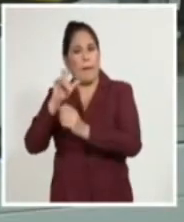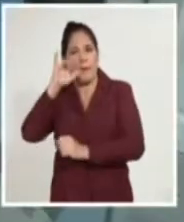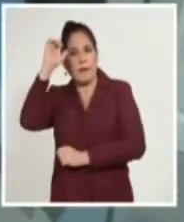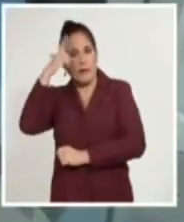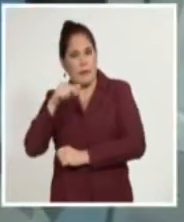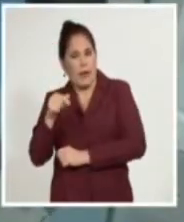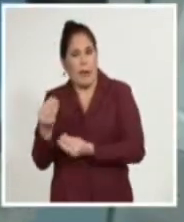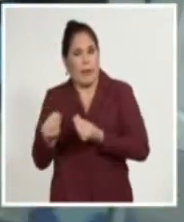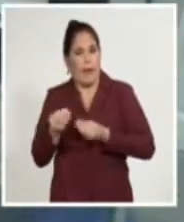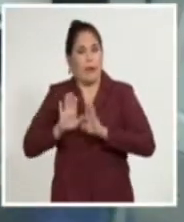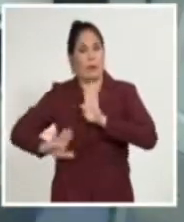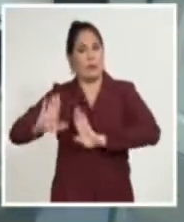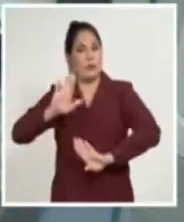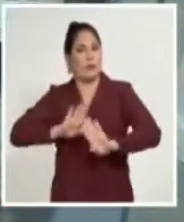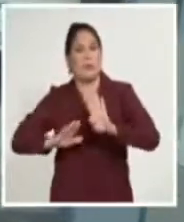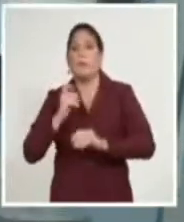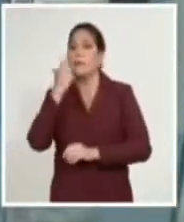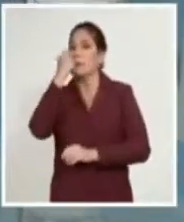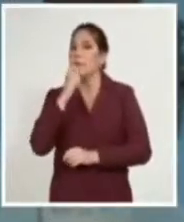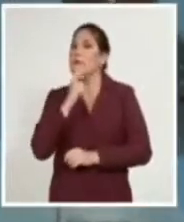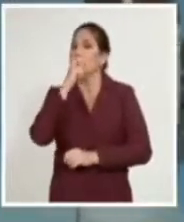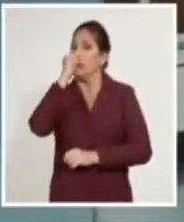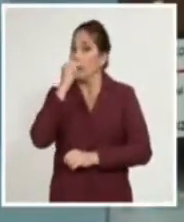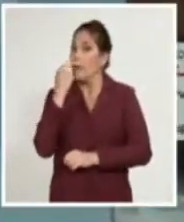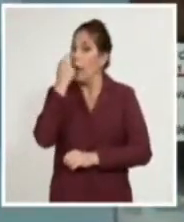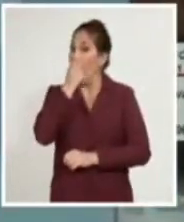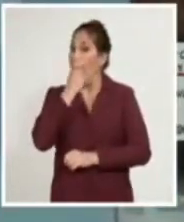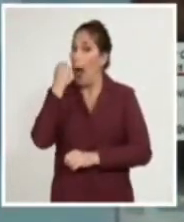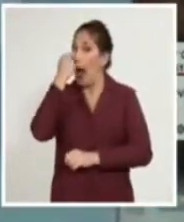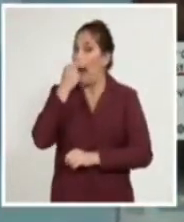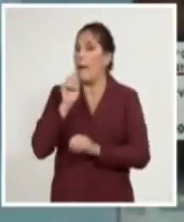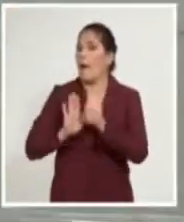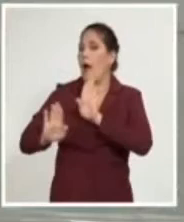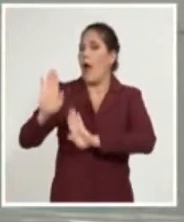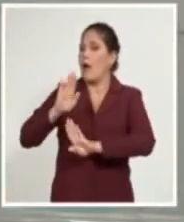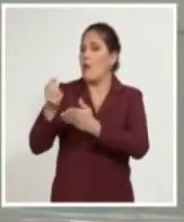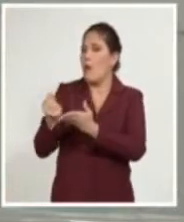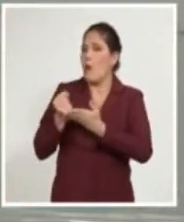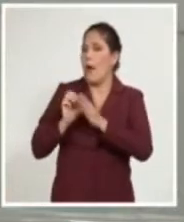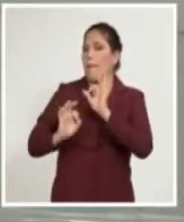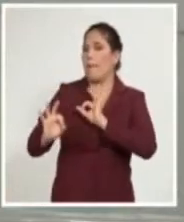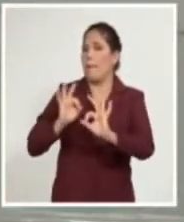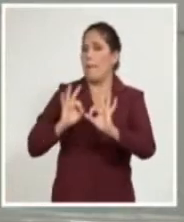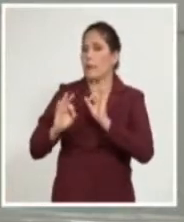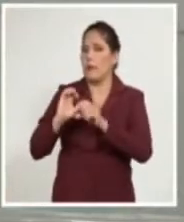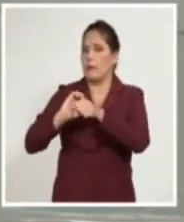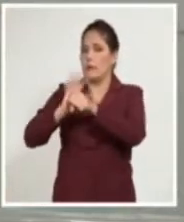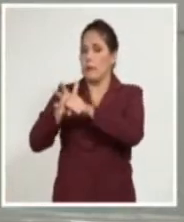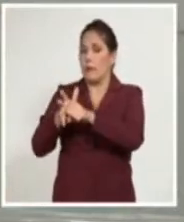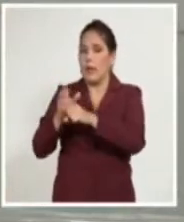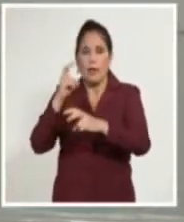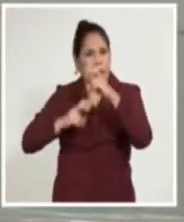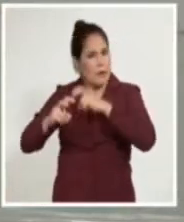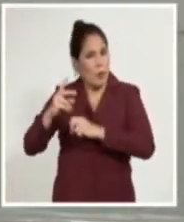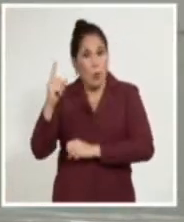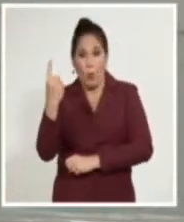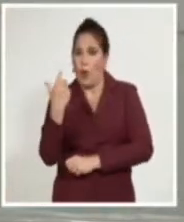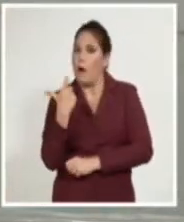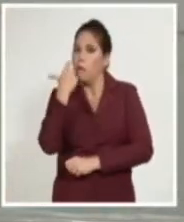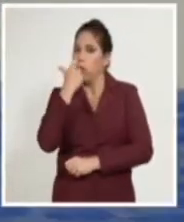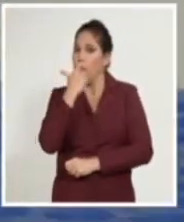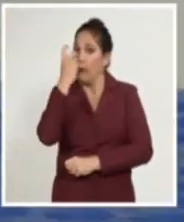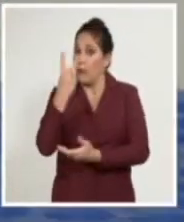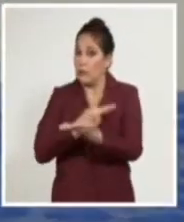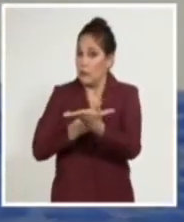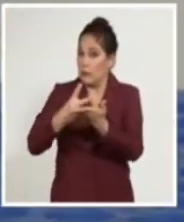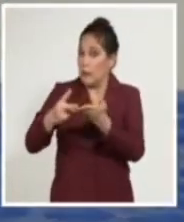de inmunidad a nivel de la mucosa, sitio de entrada del SARS-CoV-2. Son estudios muy rápidos, una sola dosis y a los 14